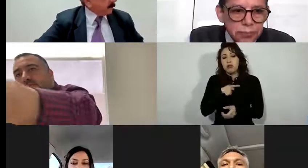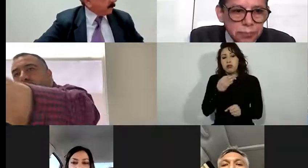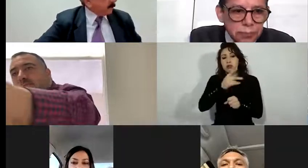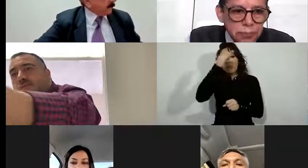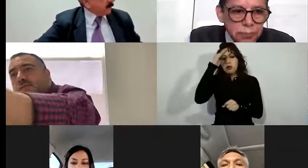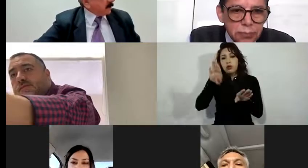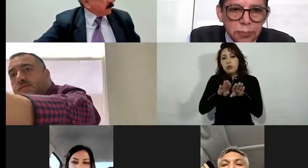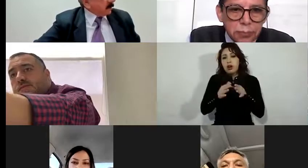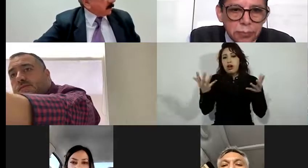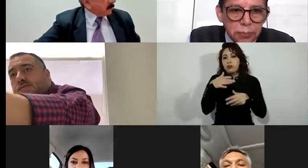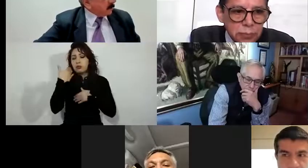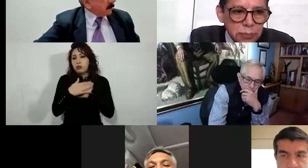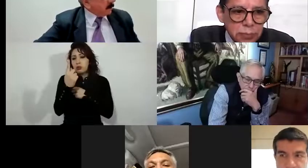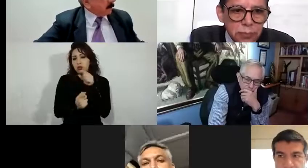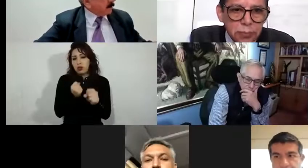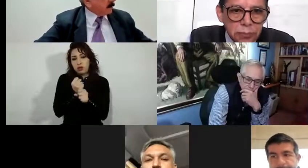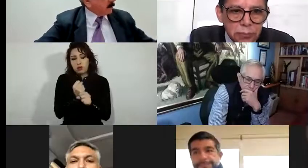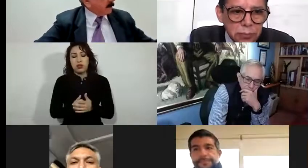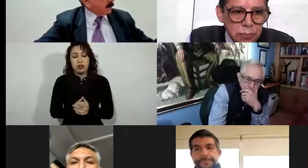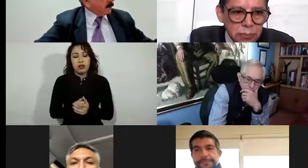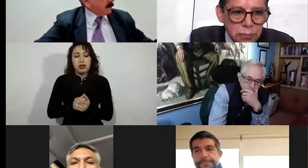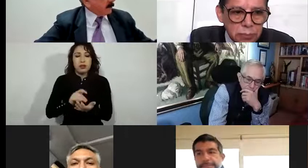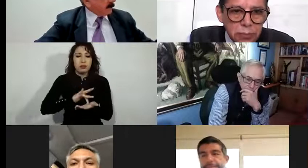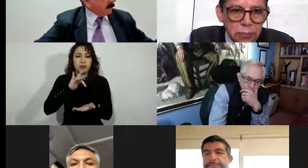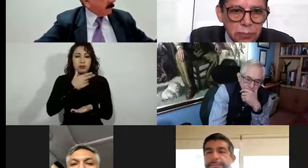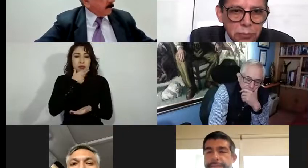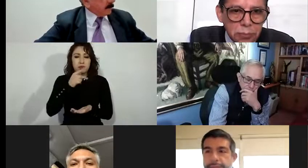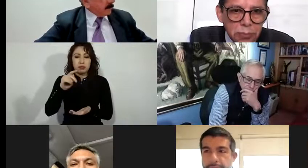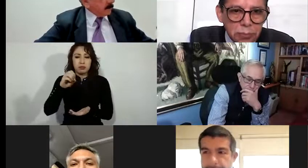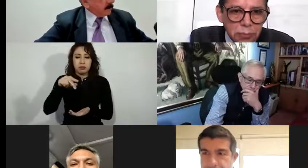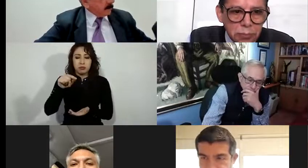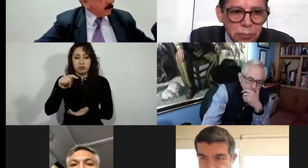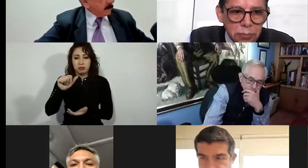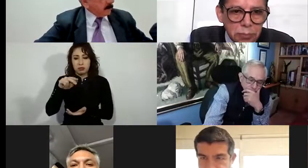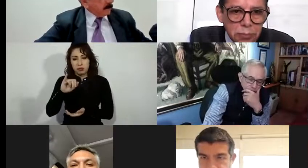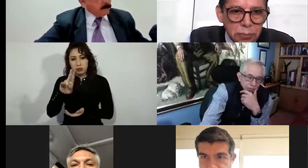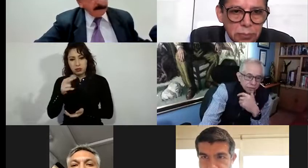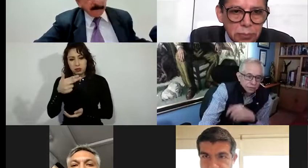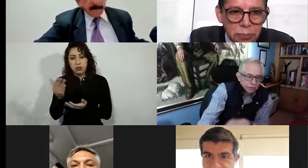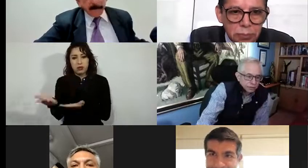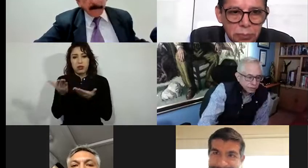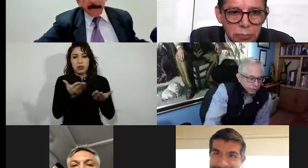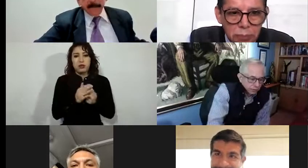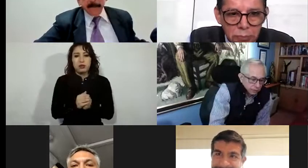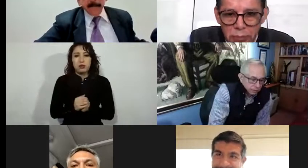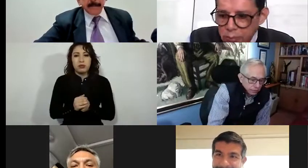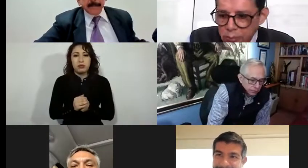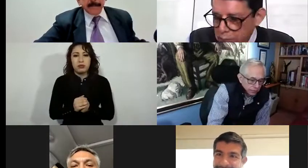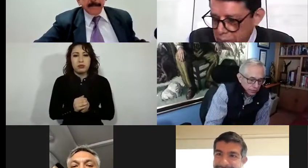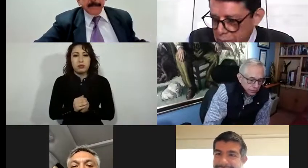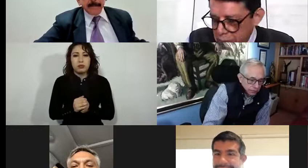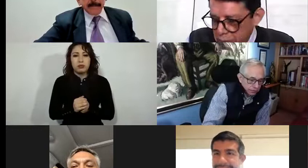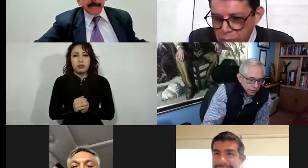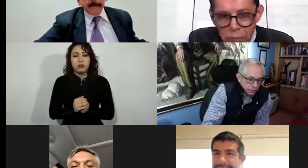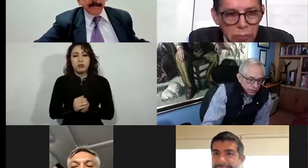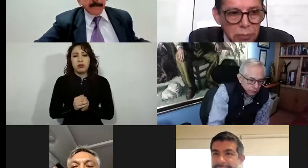gracias, diputado Tonatiuh González Case. Gracias por su intervención. Yo le cedería el espacio para cerrar yo, si me